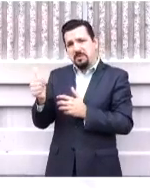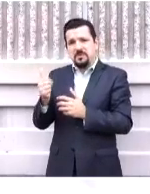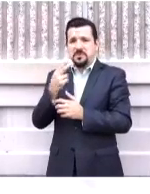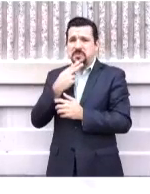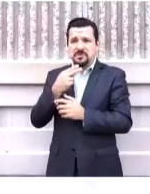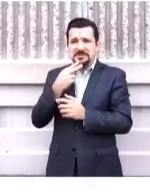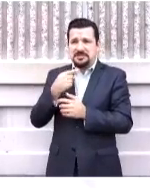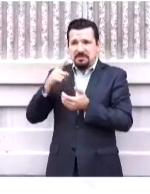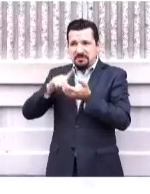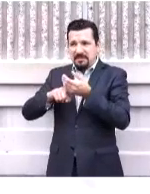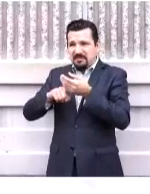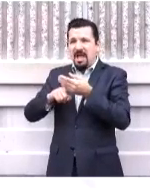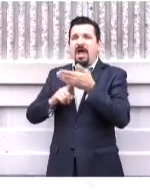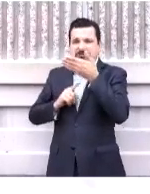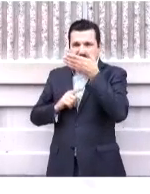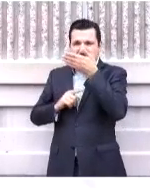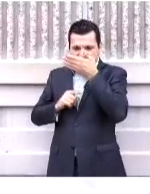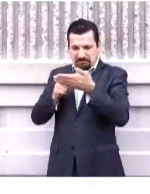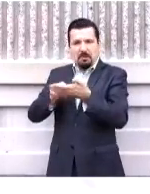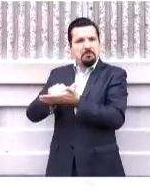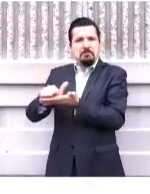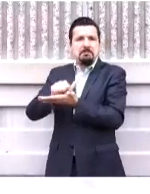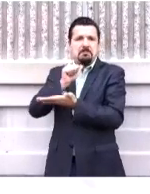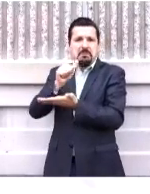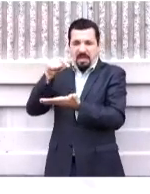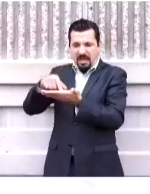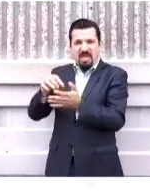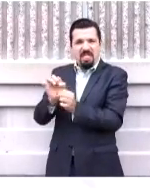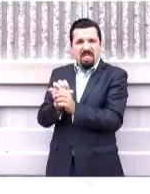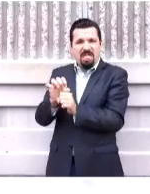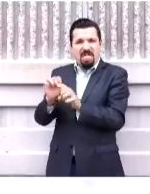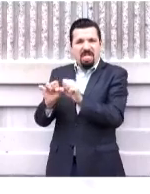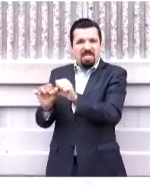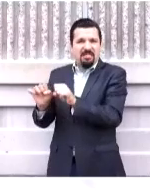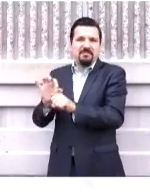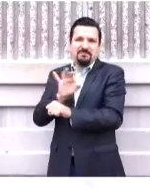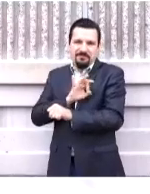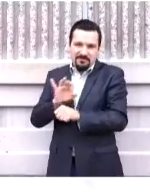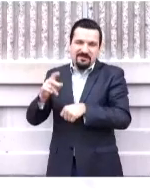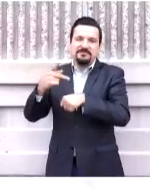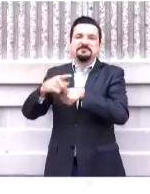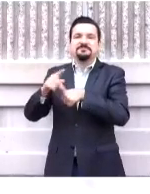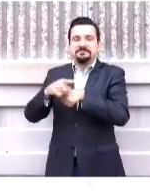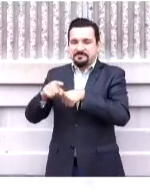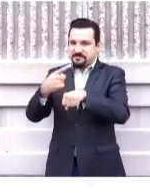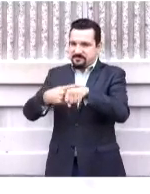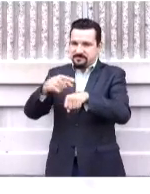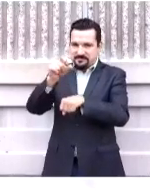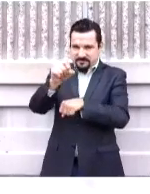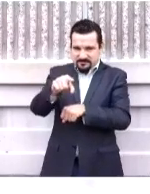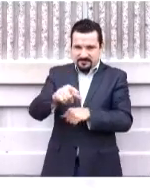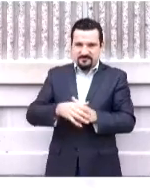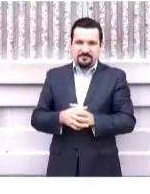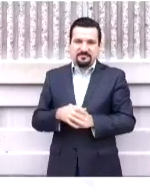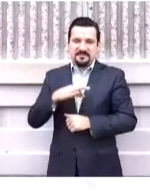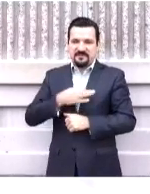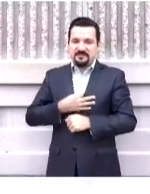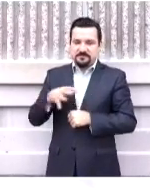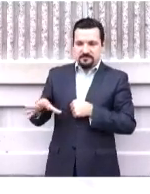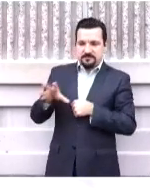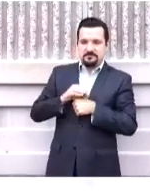que haya crecimiento bacteriano y virológico que nos puede poner en riesgo de adquirir una